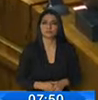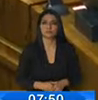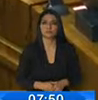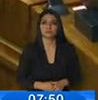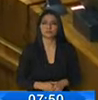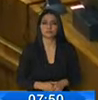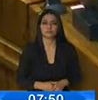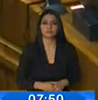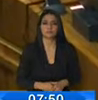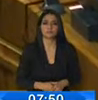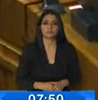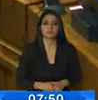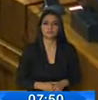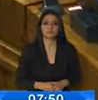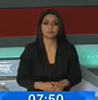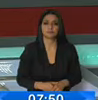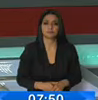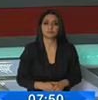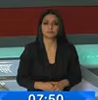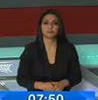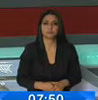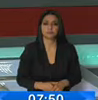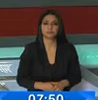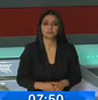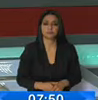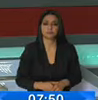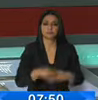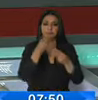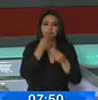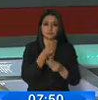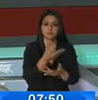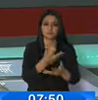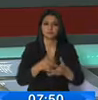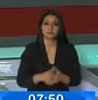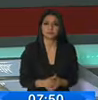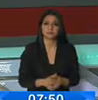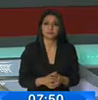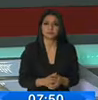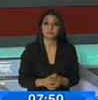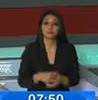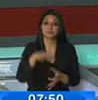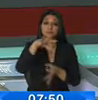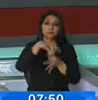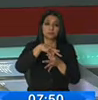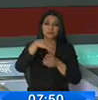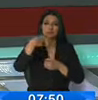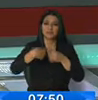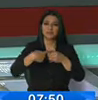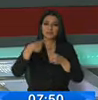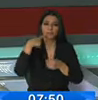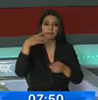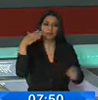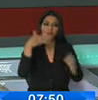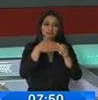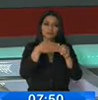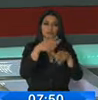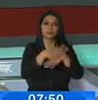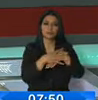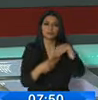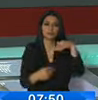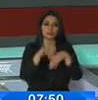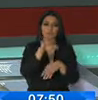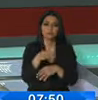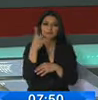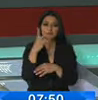informó Carolina Basante. Vamos a comentarles que el tiempo para votar por Quito como destino de Sudamérica 2017 en los